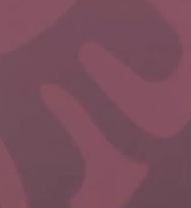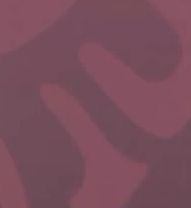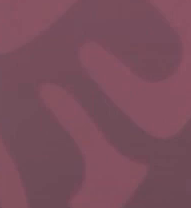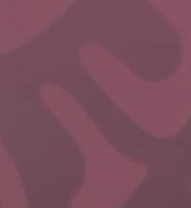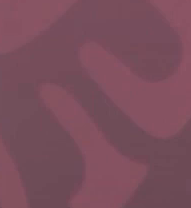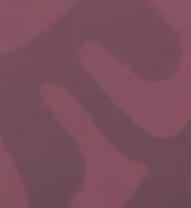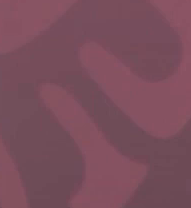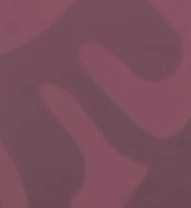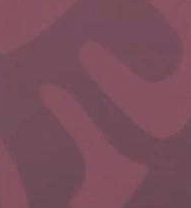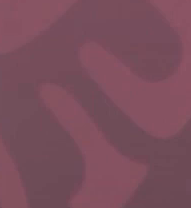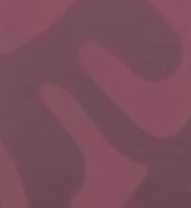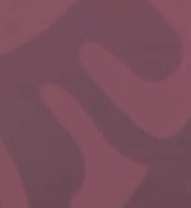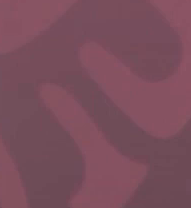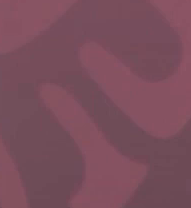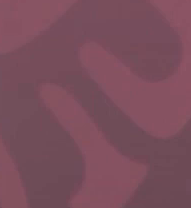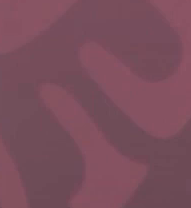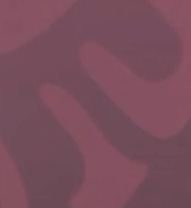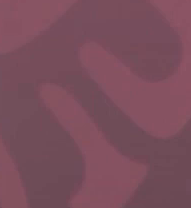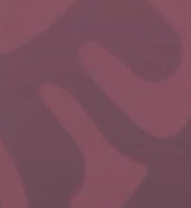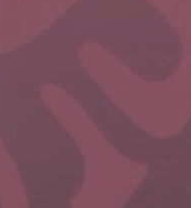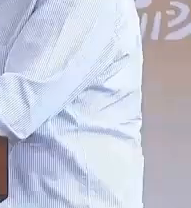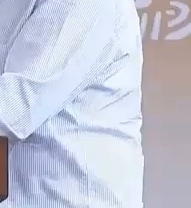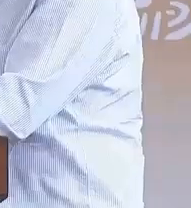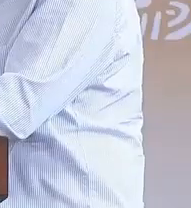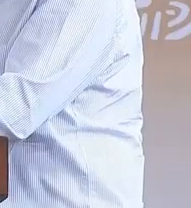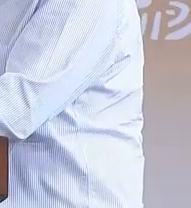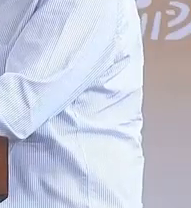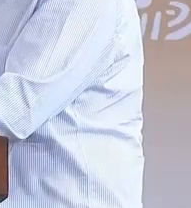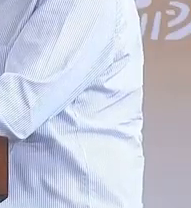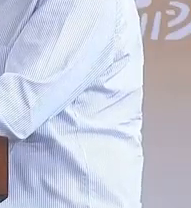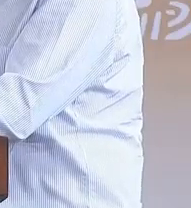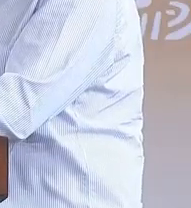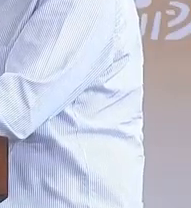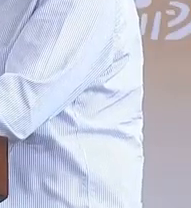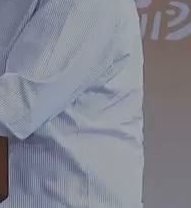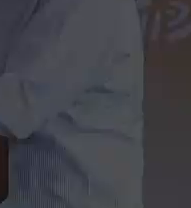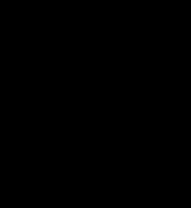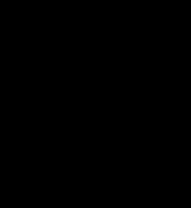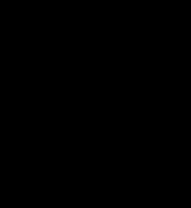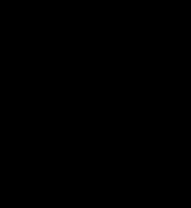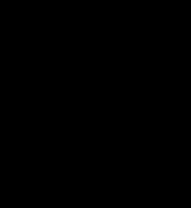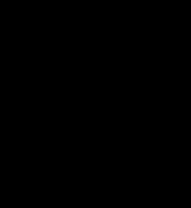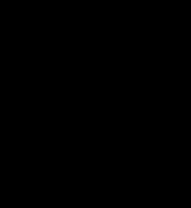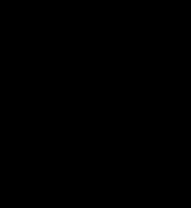conservadores de ese entonces, sino también cuando los conservadores,